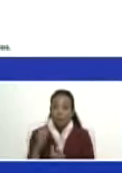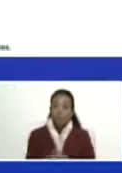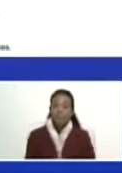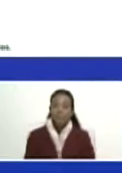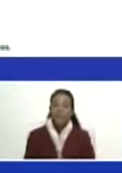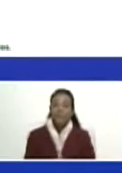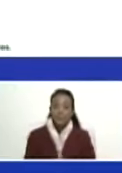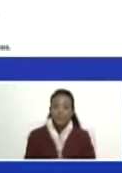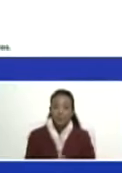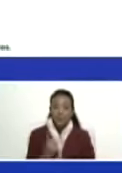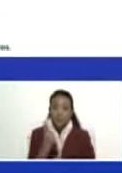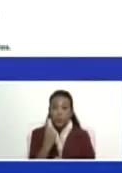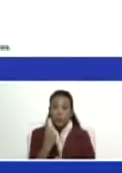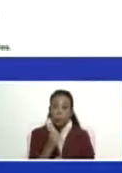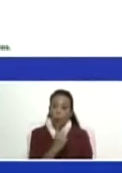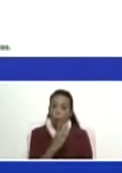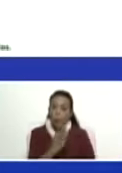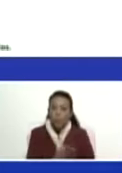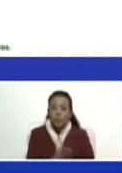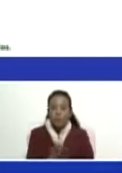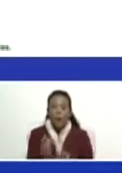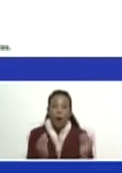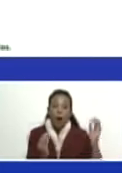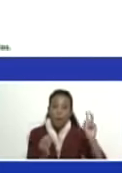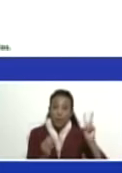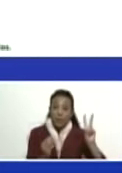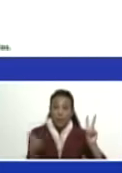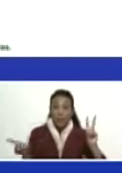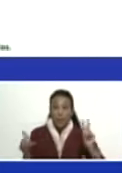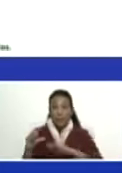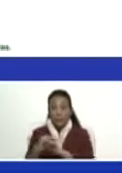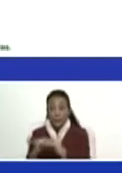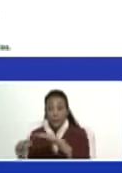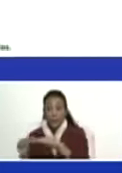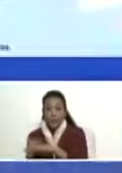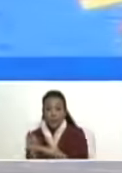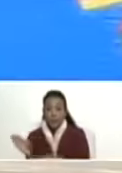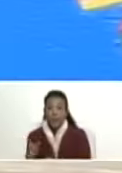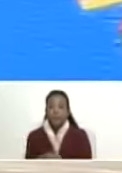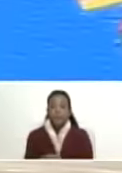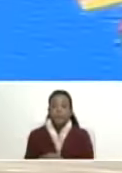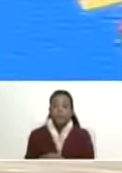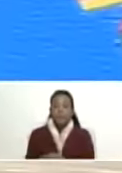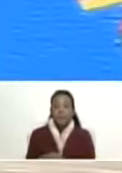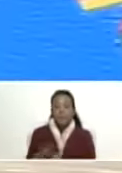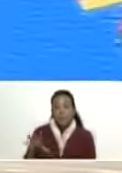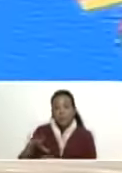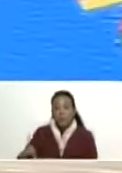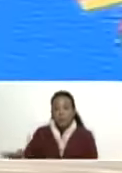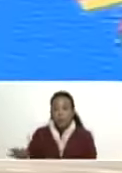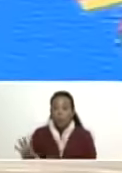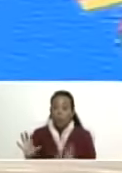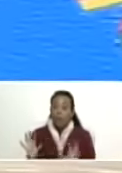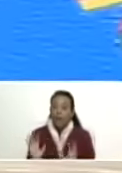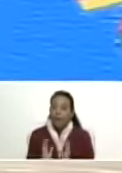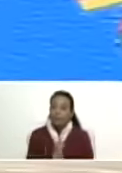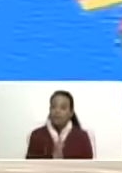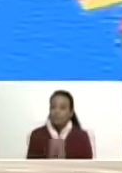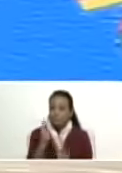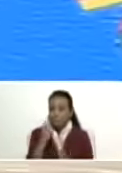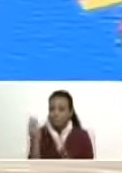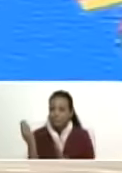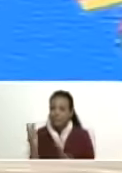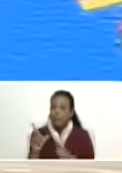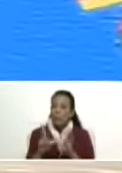bueno, primero una obligación entre las partes, entre la potencia colonial ocupante y Venezuela,